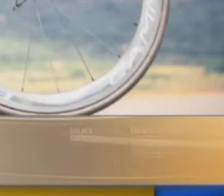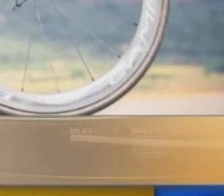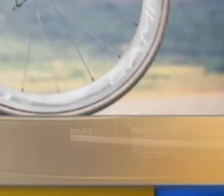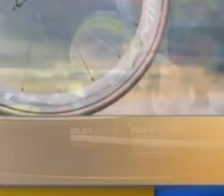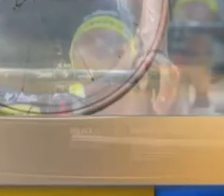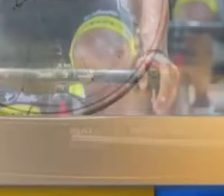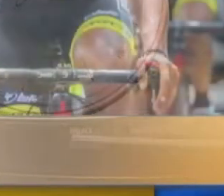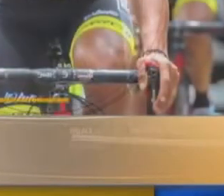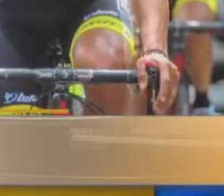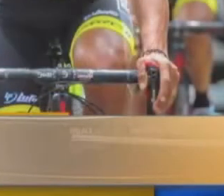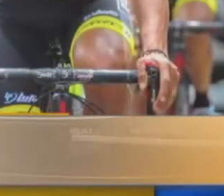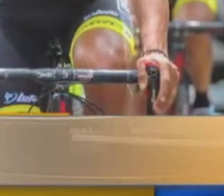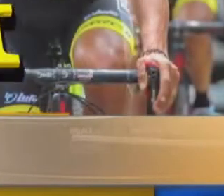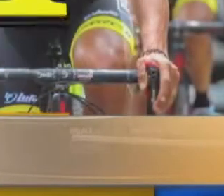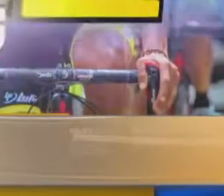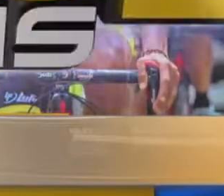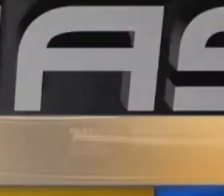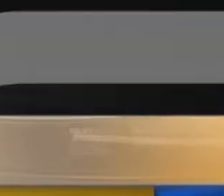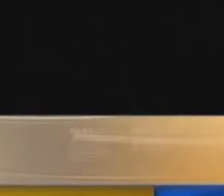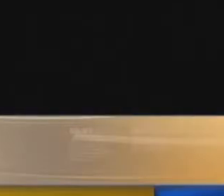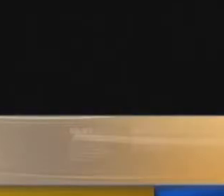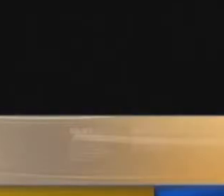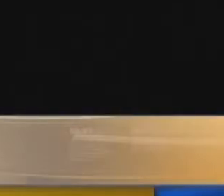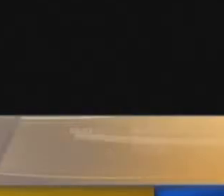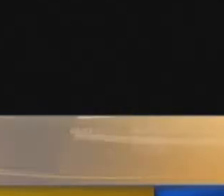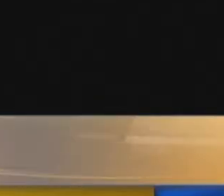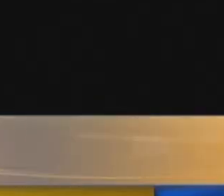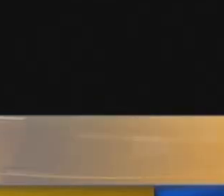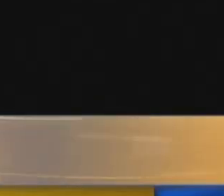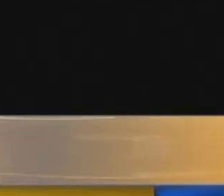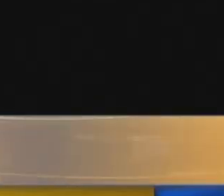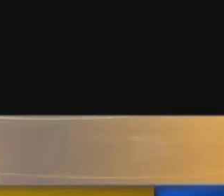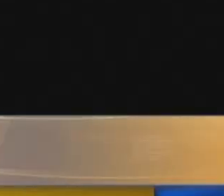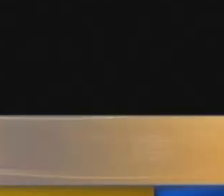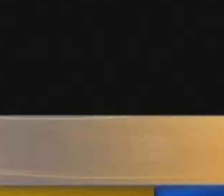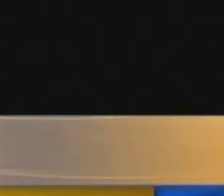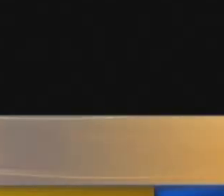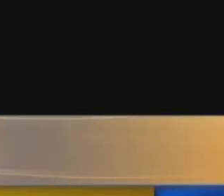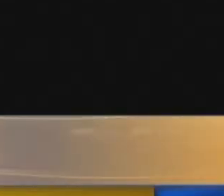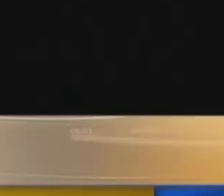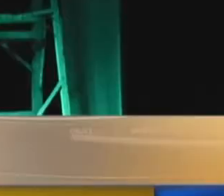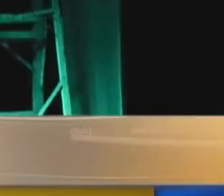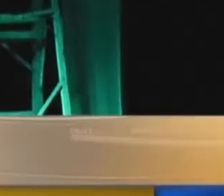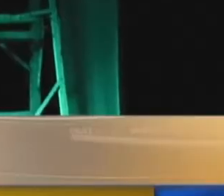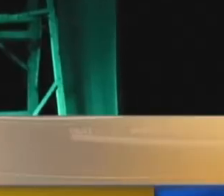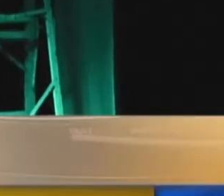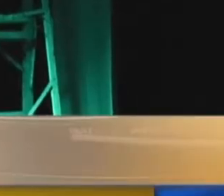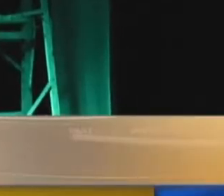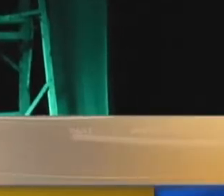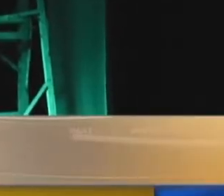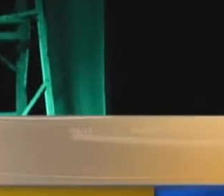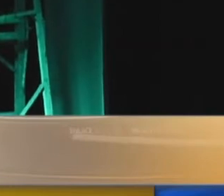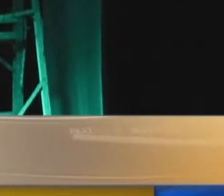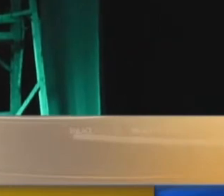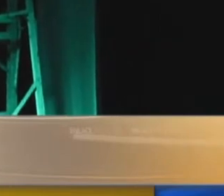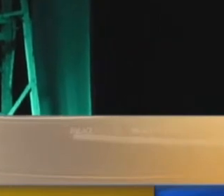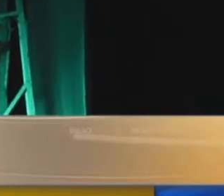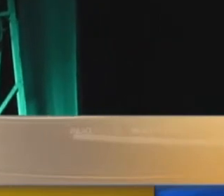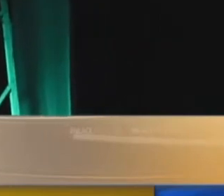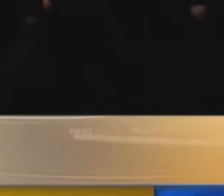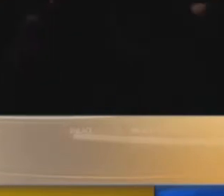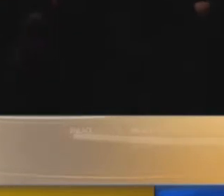para representar a Colombia en 8 competencias. Y al cierre, Escuela de Artes Las Tablas se prepara para una nueva temporada de teatro en la ciudad. Este